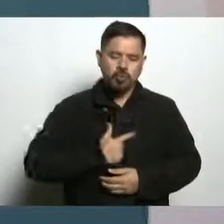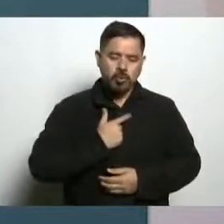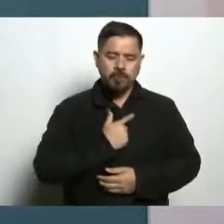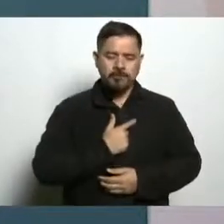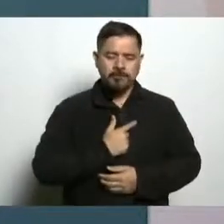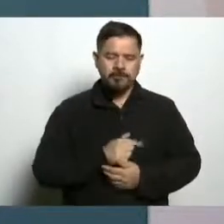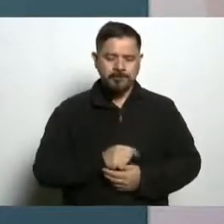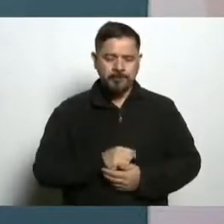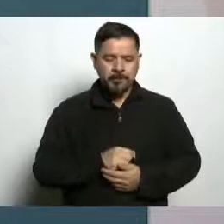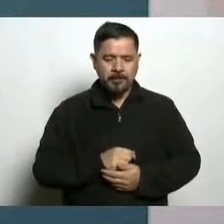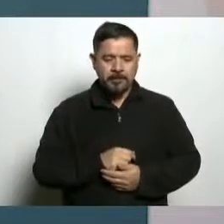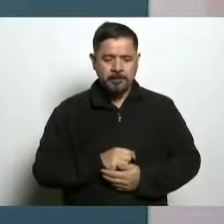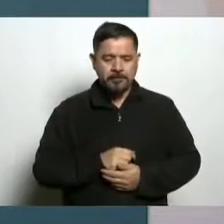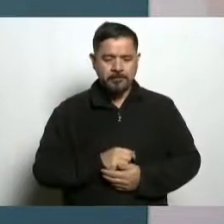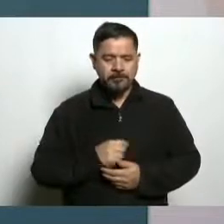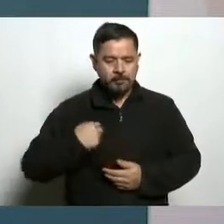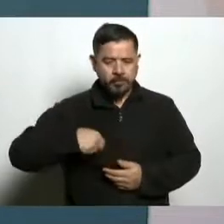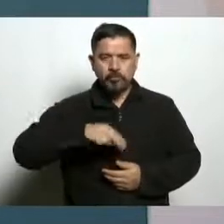hacer